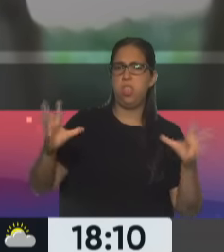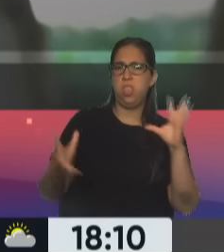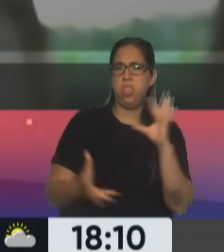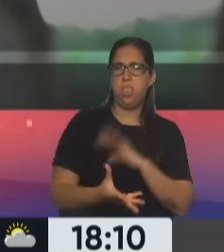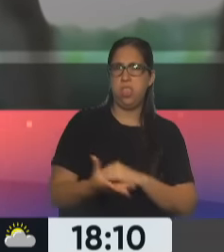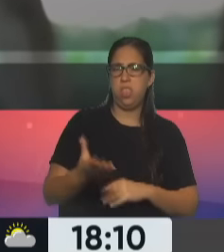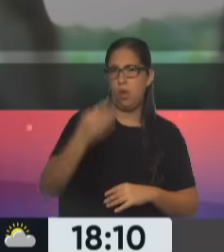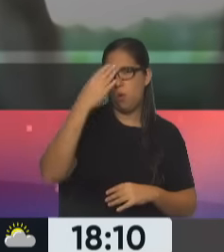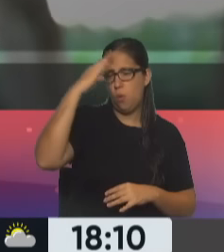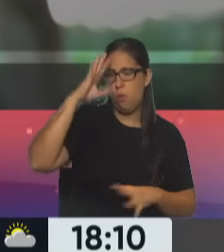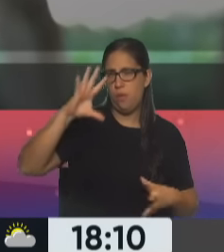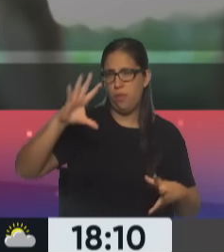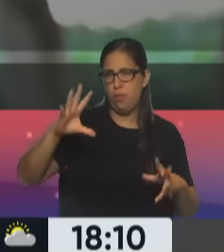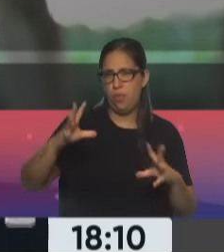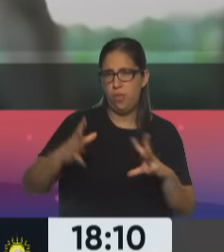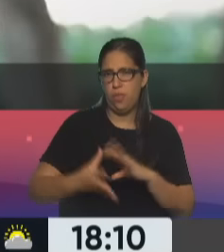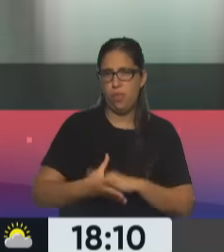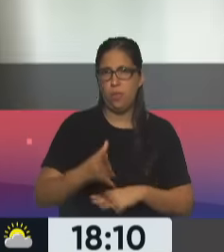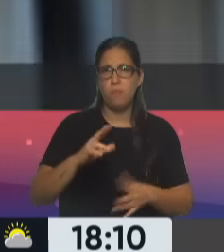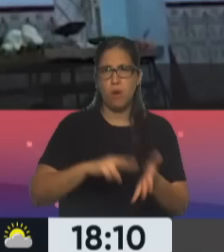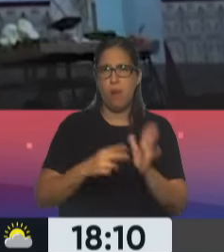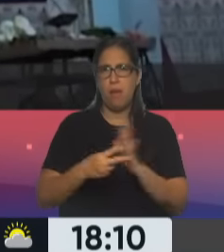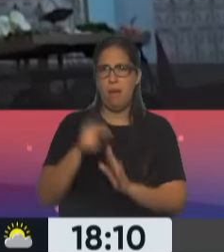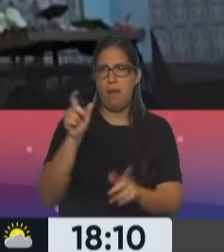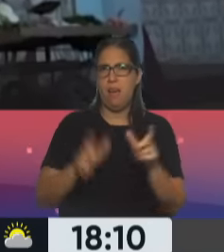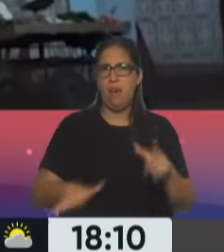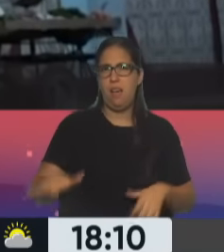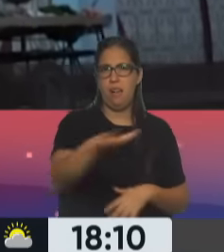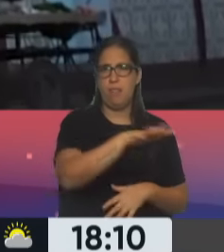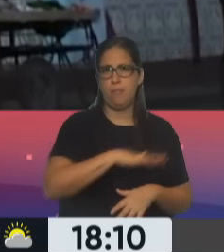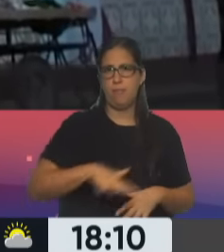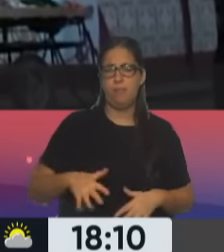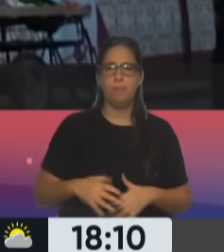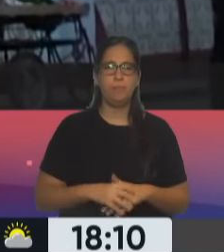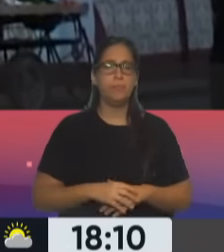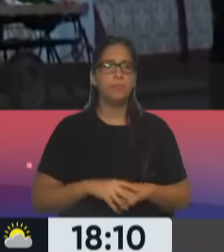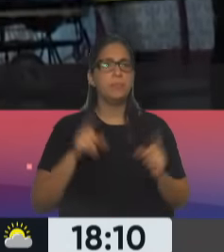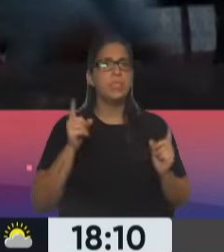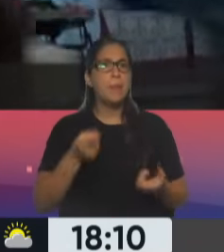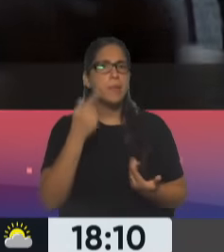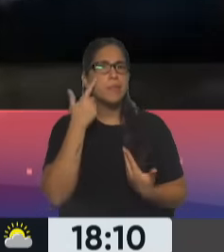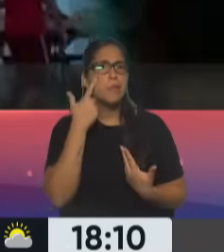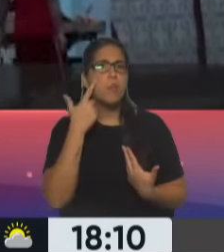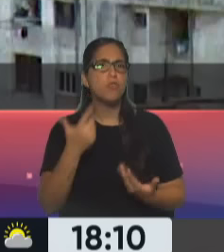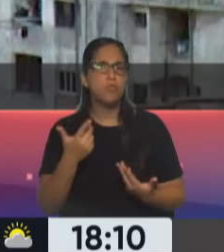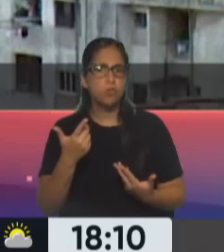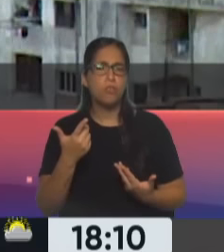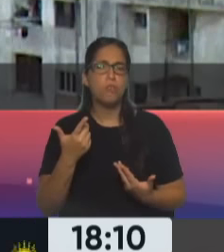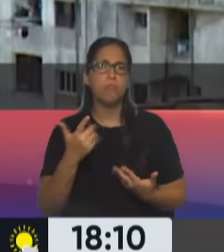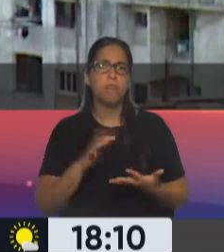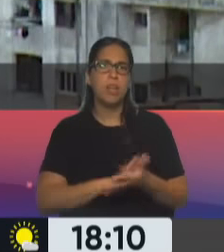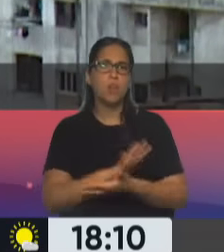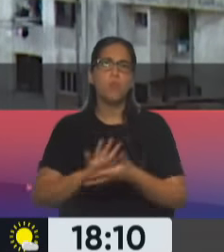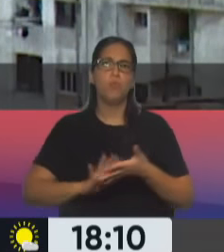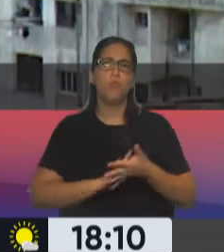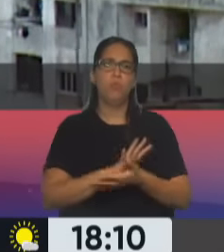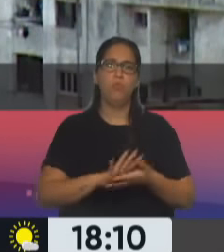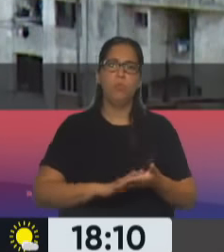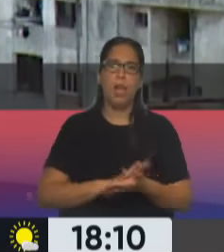in bad shape. Cuba has a humanitarian problem. Además, se mostró optimista sobre los resultados. Trump